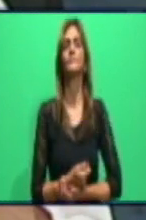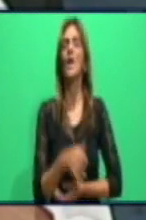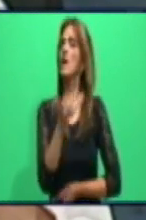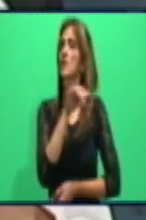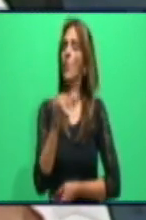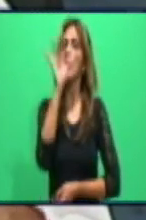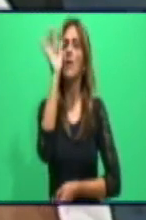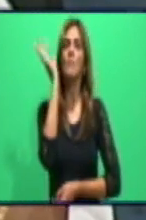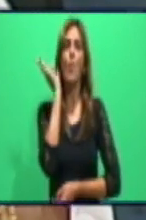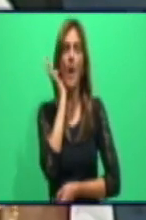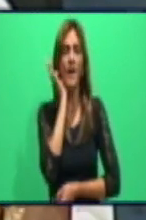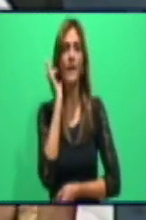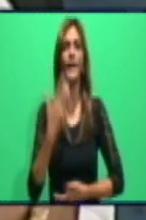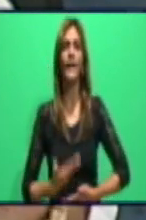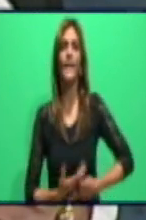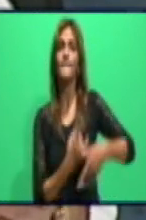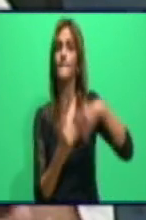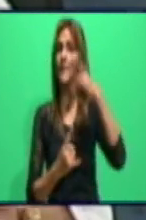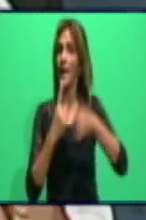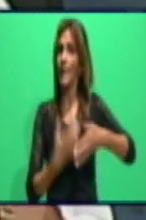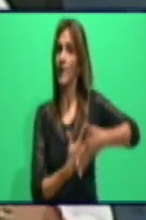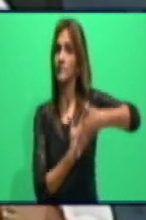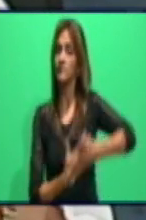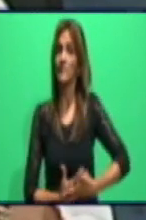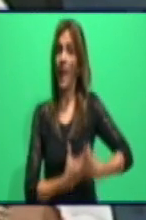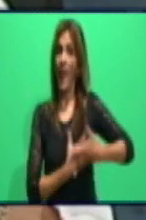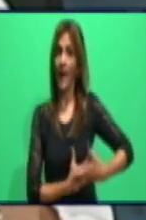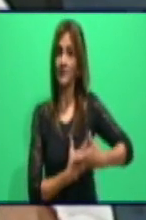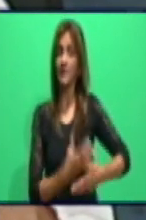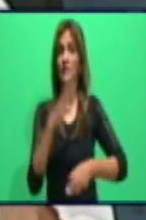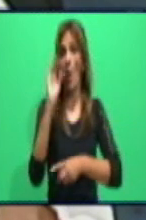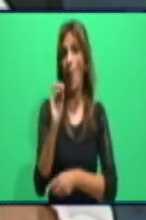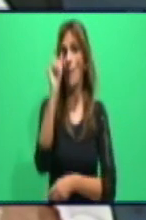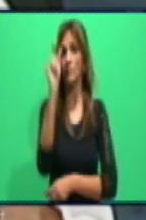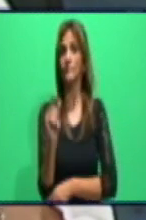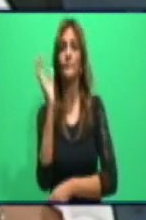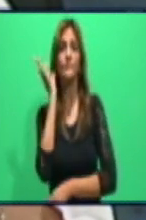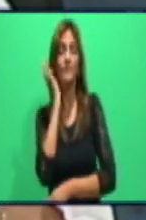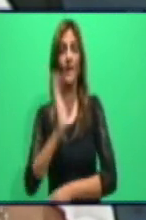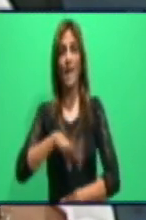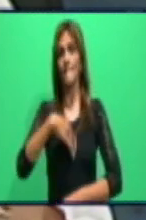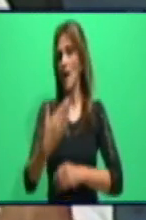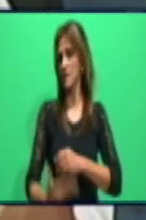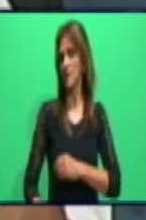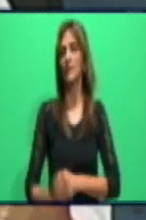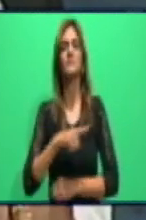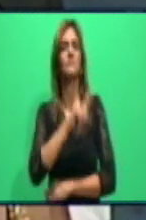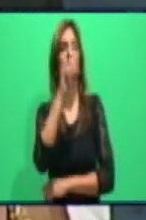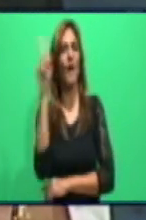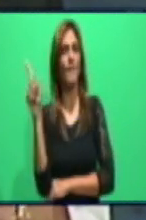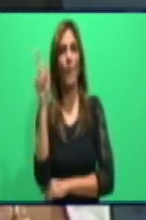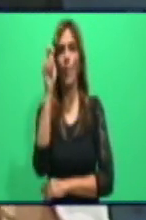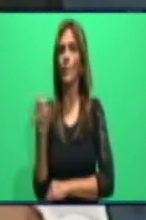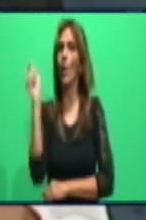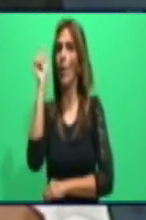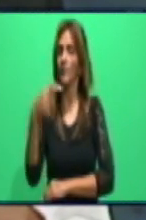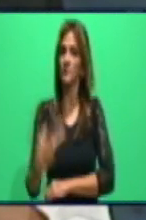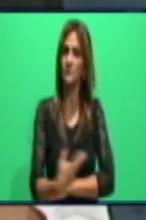estén embarazadas o pacientes que estén en edad que no emplean anticonceptiva y que se encuentren